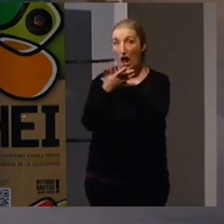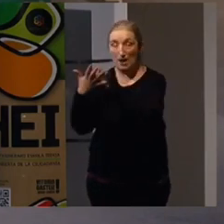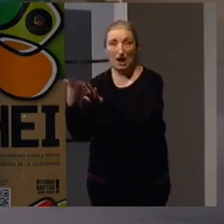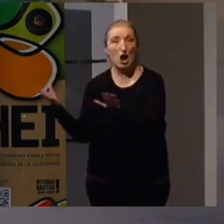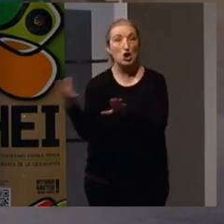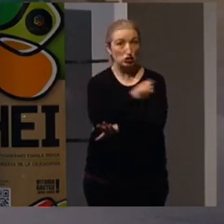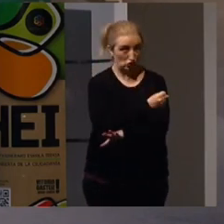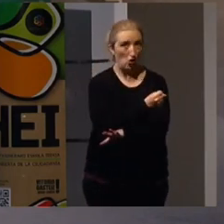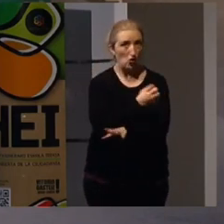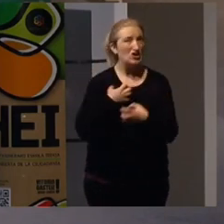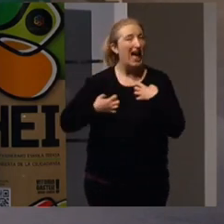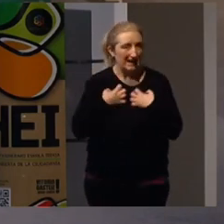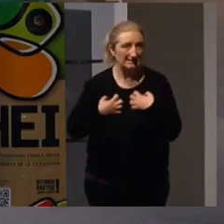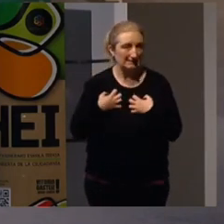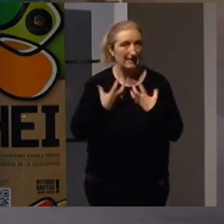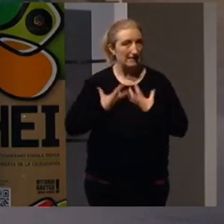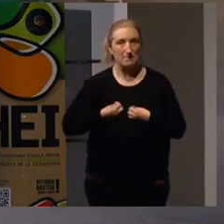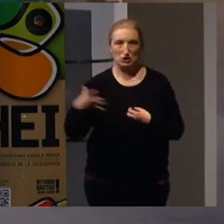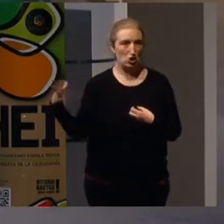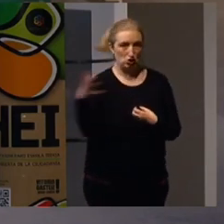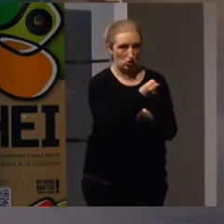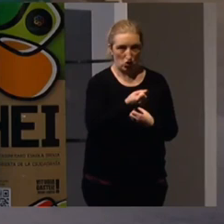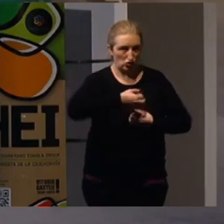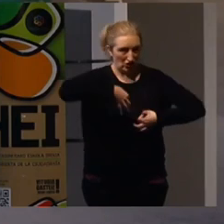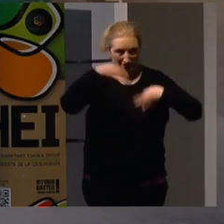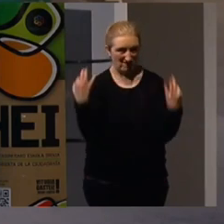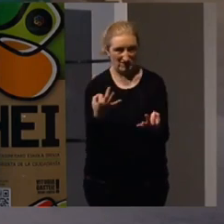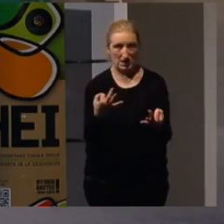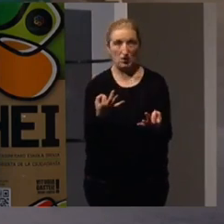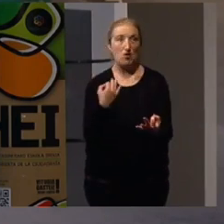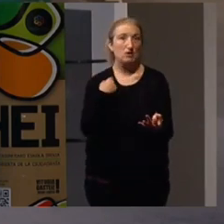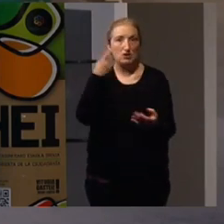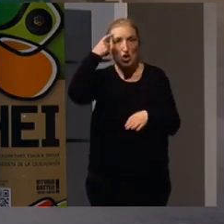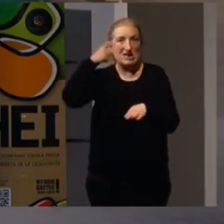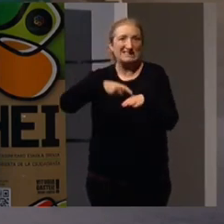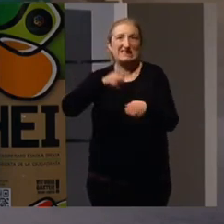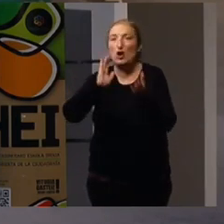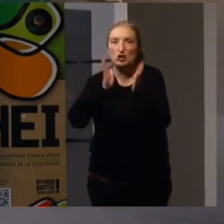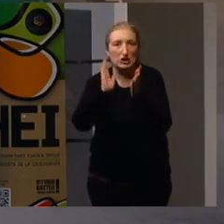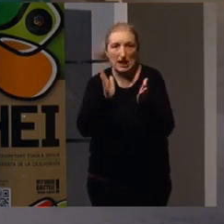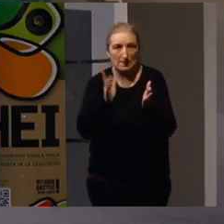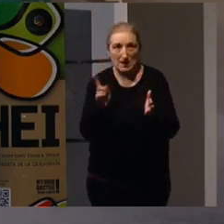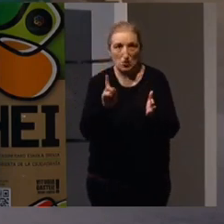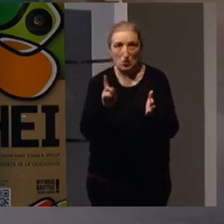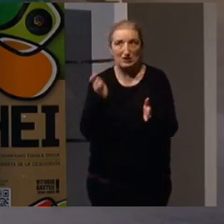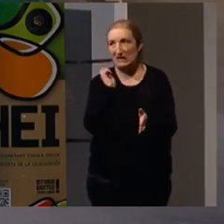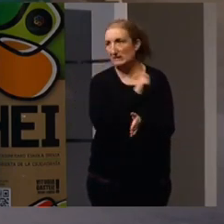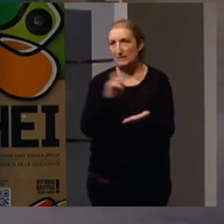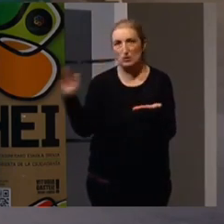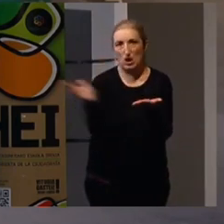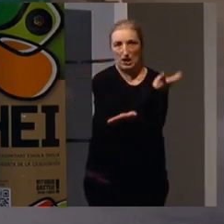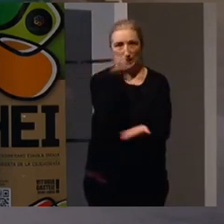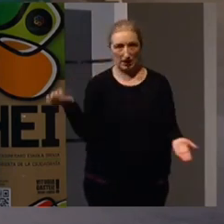todos tendrían clínica de ansiedad y depresión. A mí no se me ocurriría ponerme a hacer psicoterapia. Me parece que lo que había que hacer era abolir la